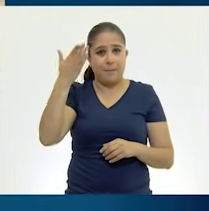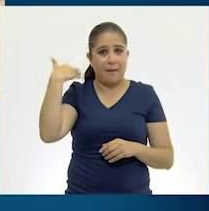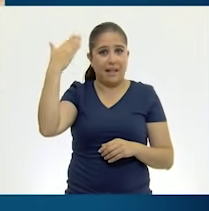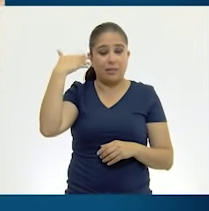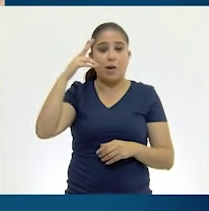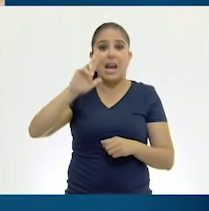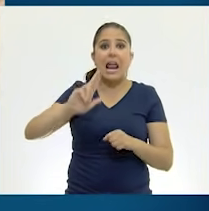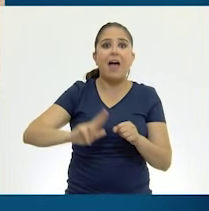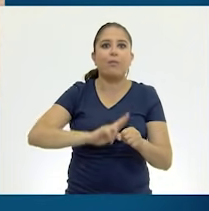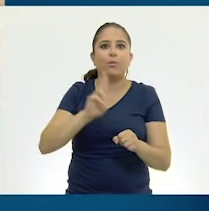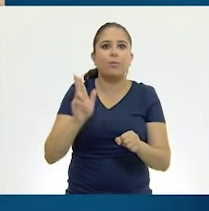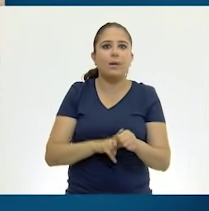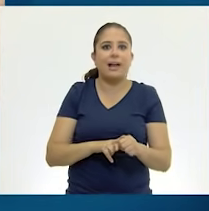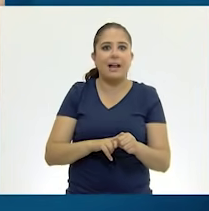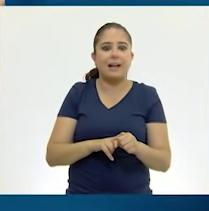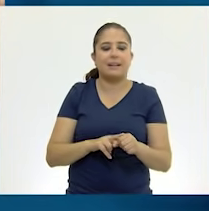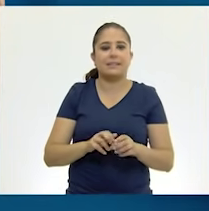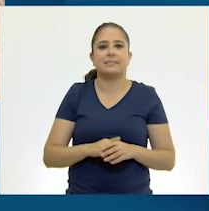natural.